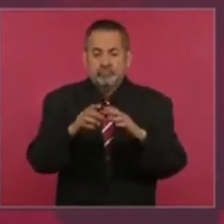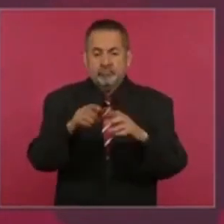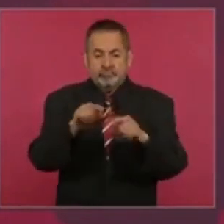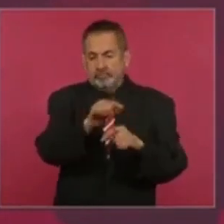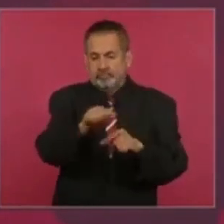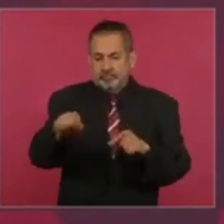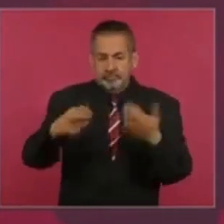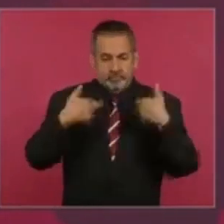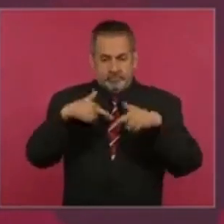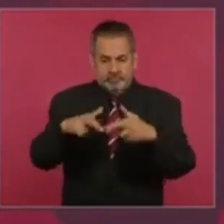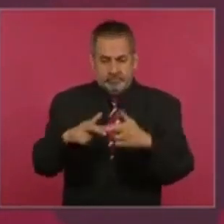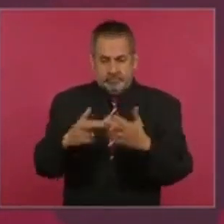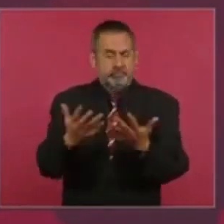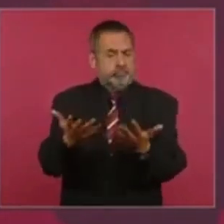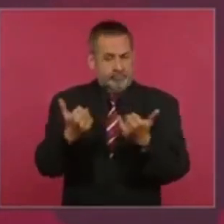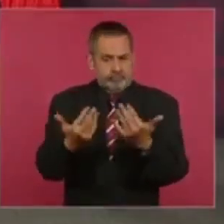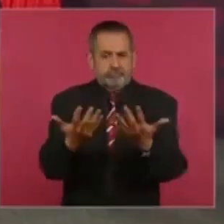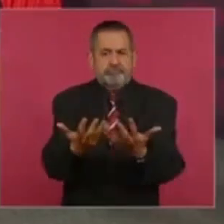afectadas.